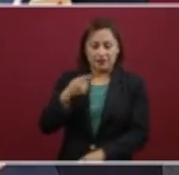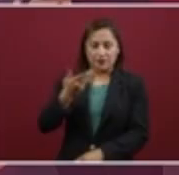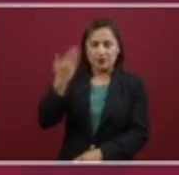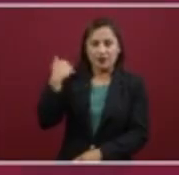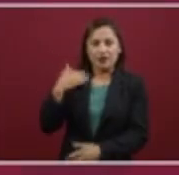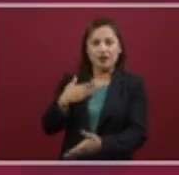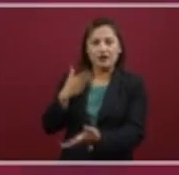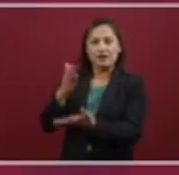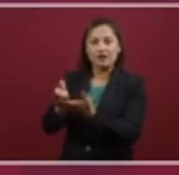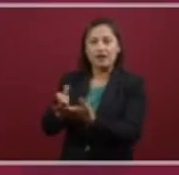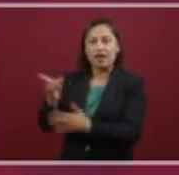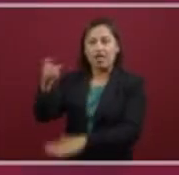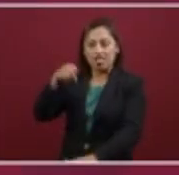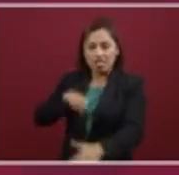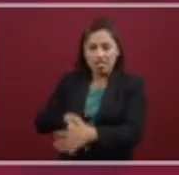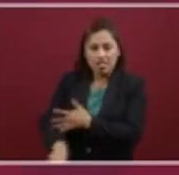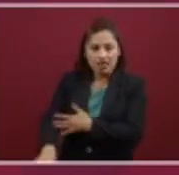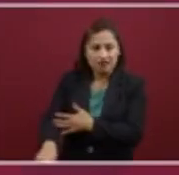Ahí los metían.